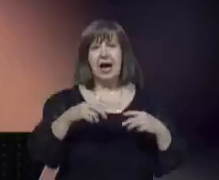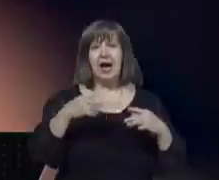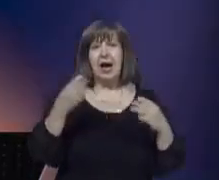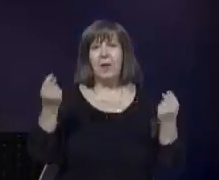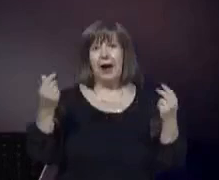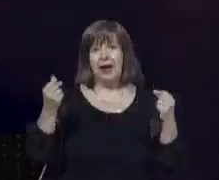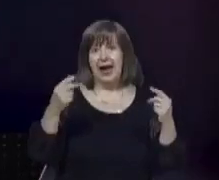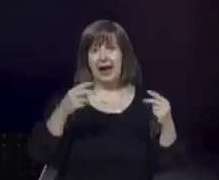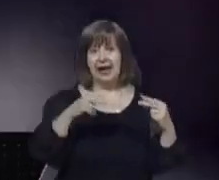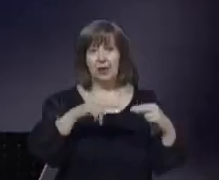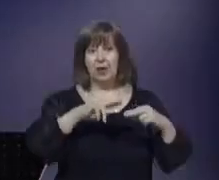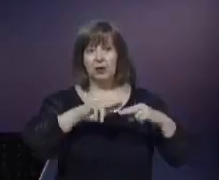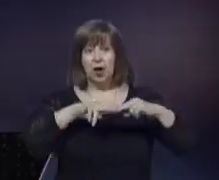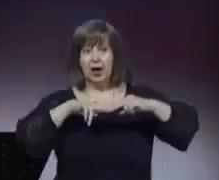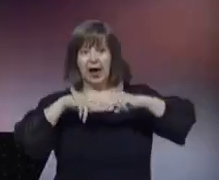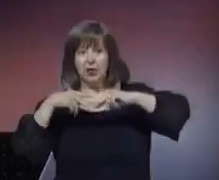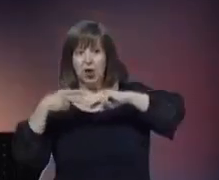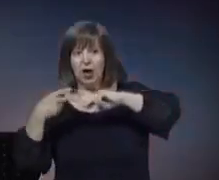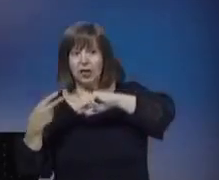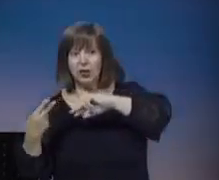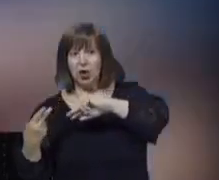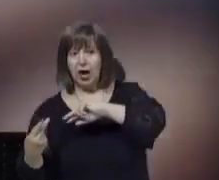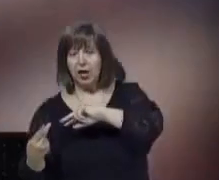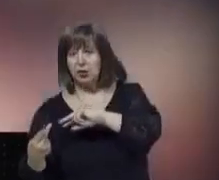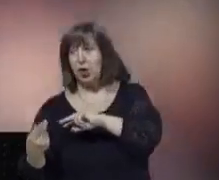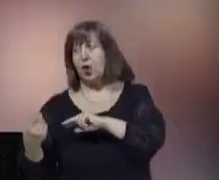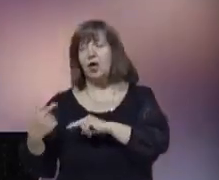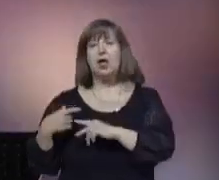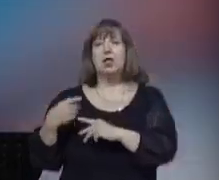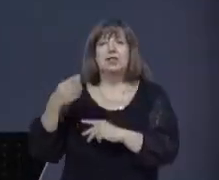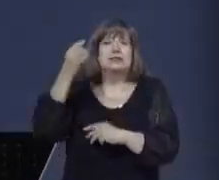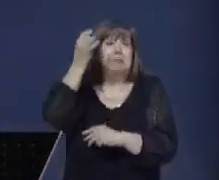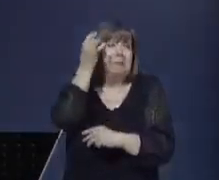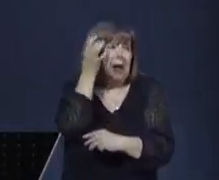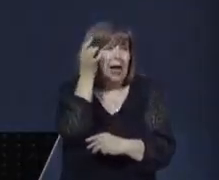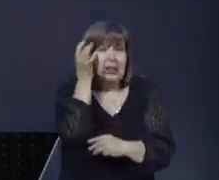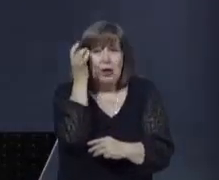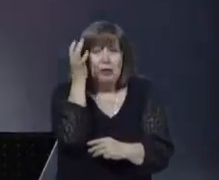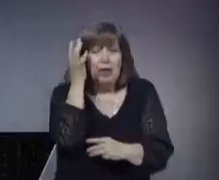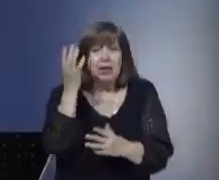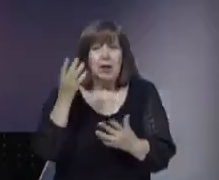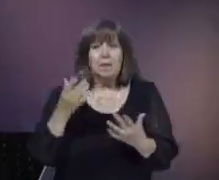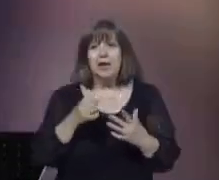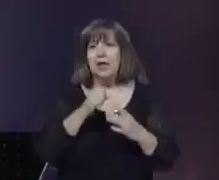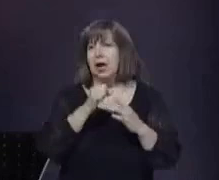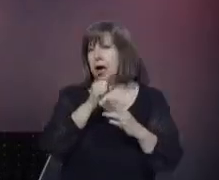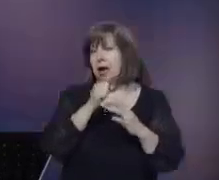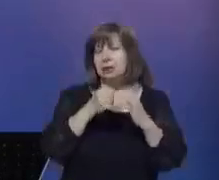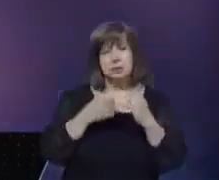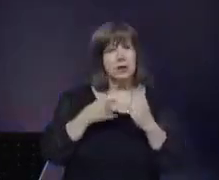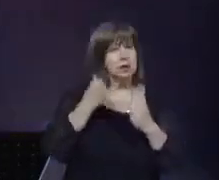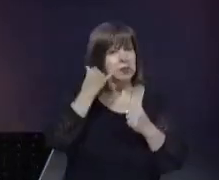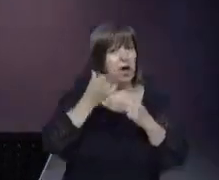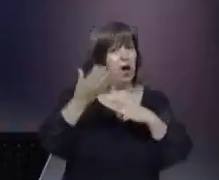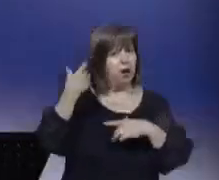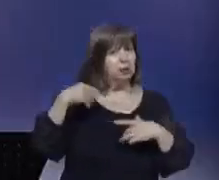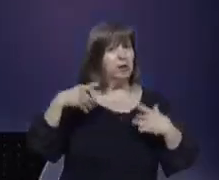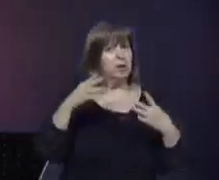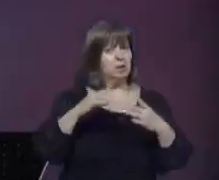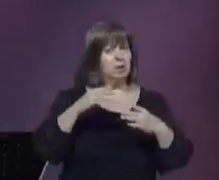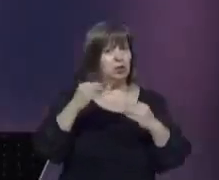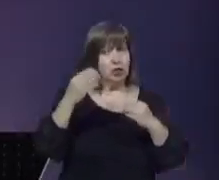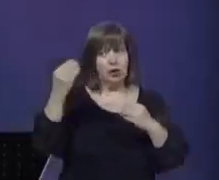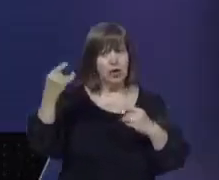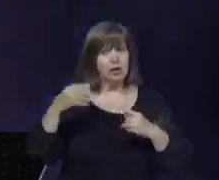ella se ríe y sigue el show adelante. Pero bueno, son accidentes. Madonna ha tenido varios accidentes. En el Super Bowl tuvo uno que tropezó